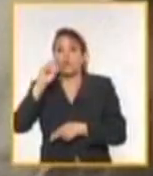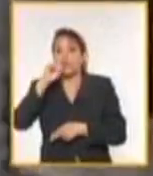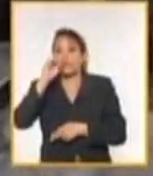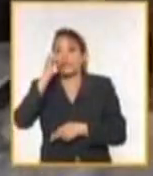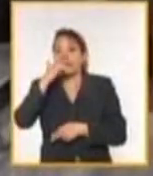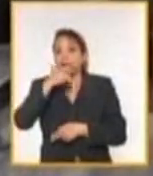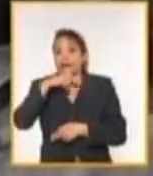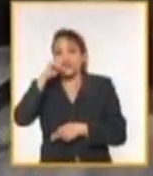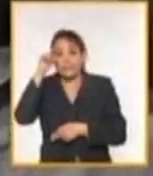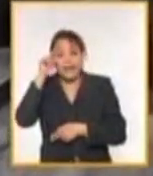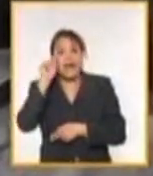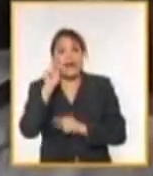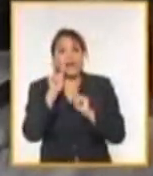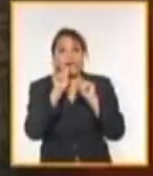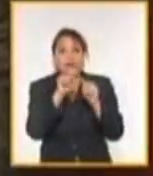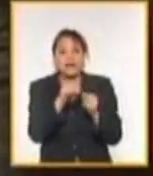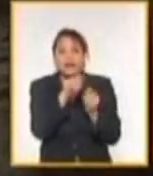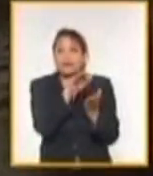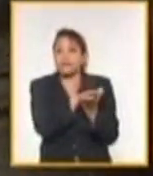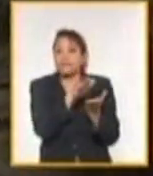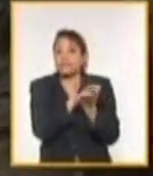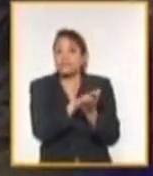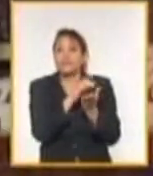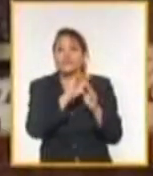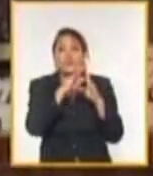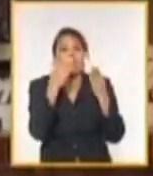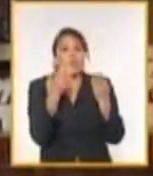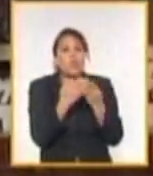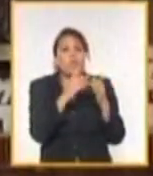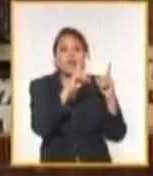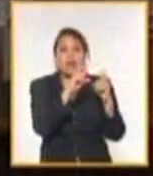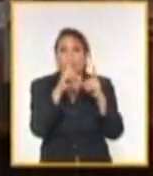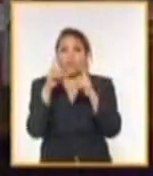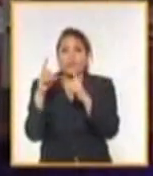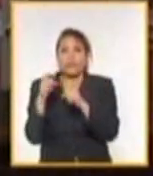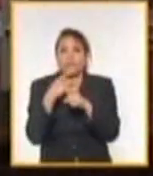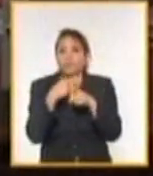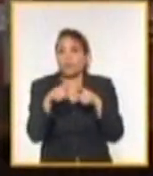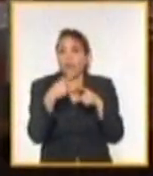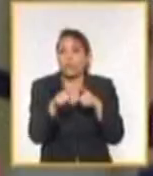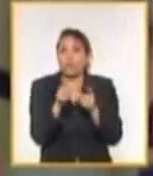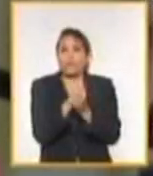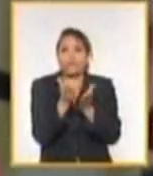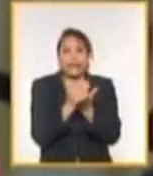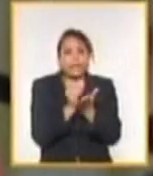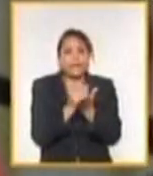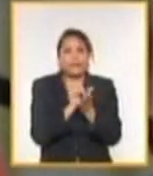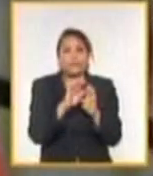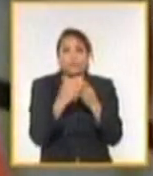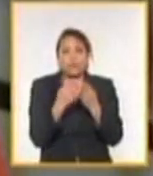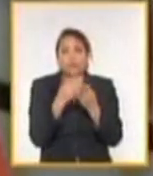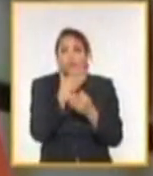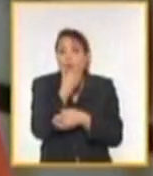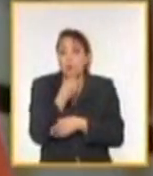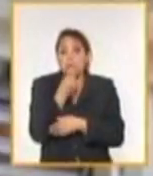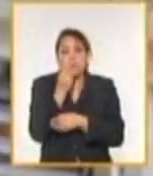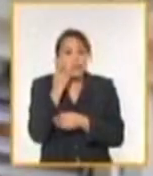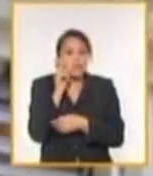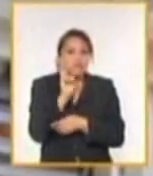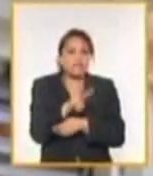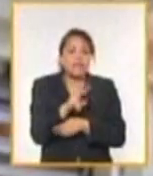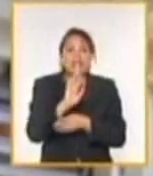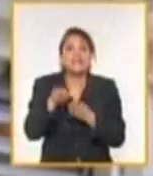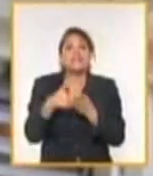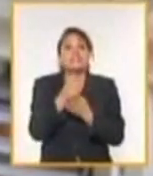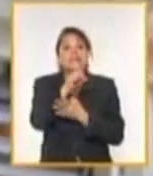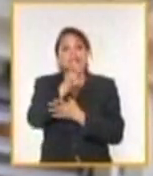archivos de Armando Hart y donde está toda su colección a disposición de las nuevas generaciones. El día 13